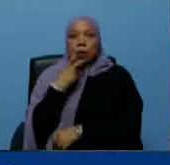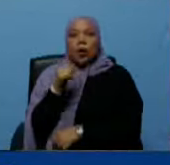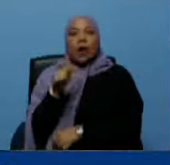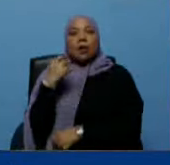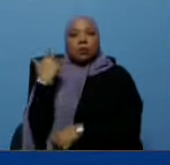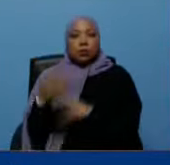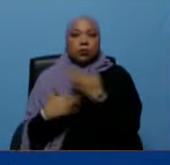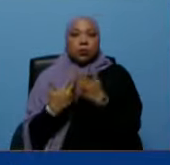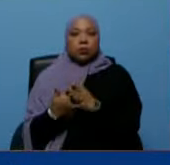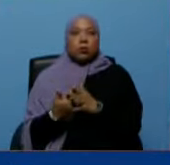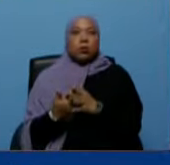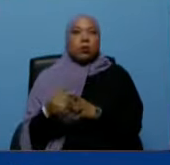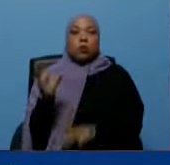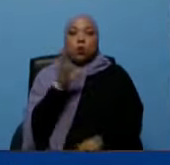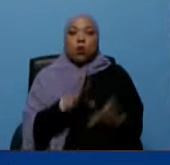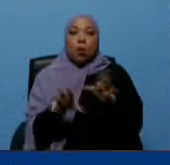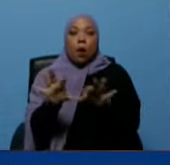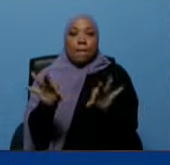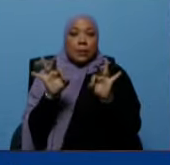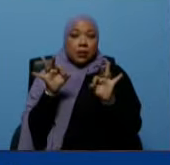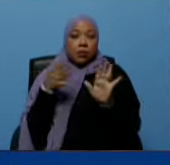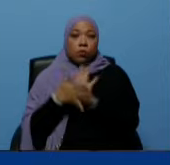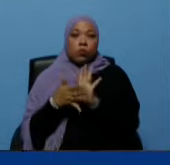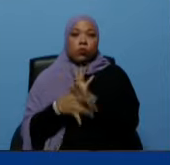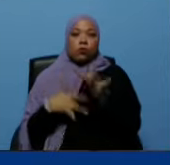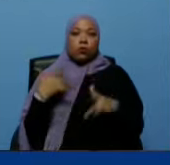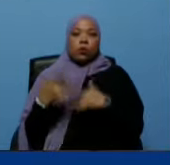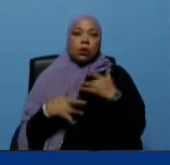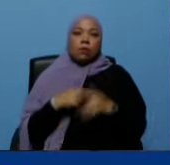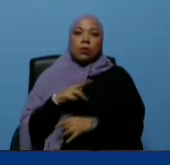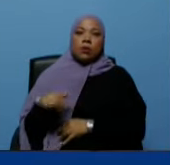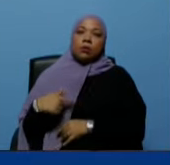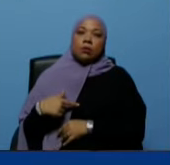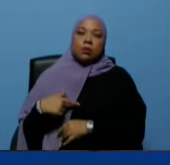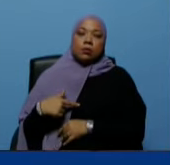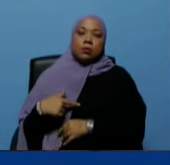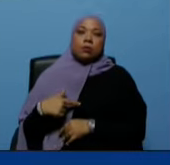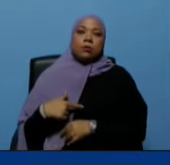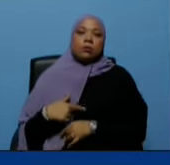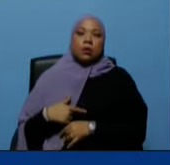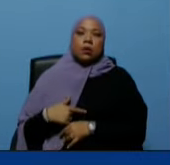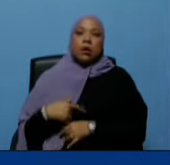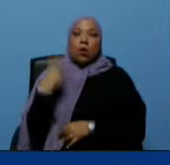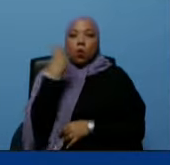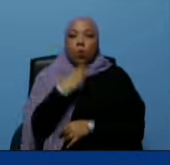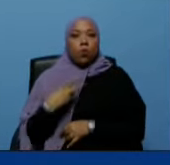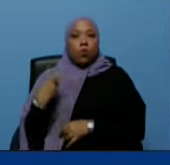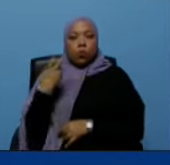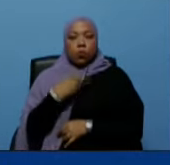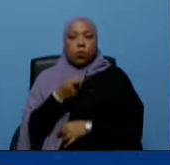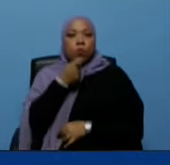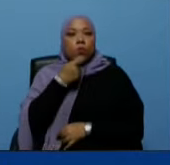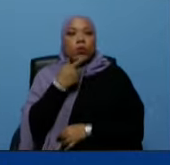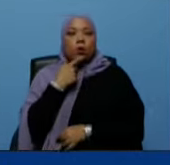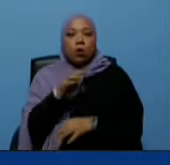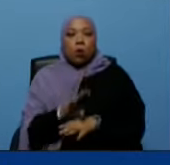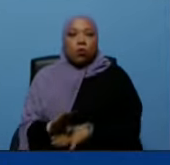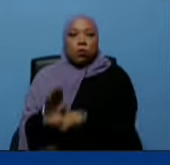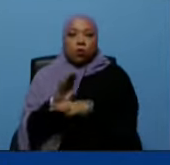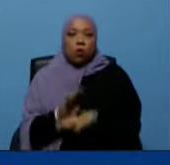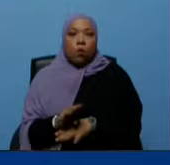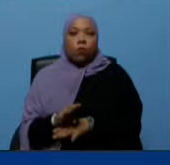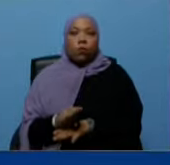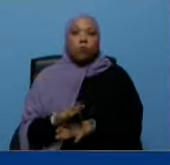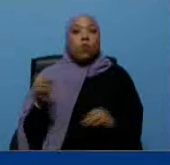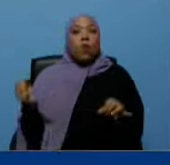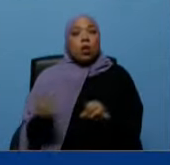cirujanos haciendo cirugías específicas para la rehabilitación, tanto odontológica como rehabilitación protésica. Es